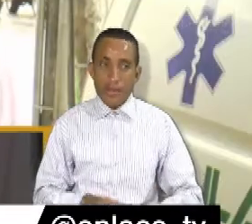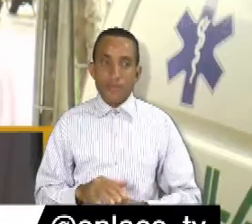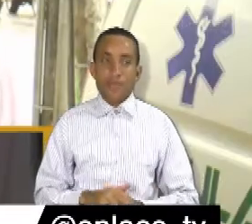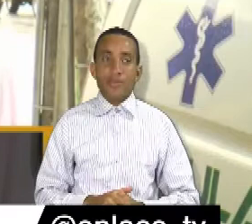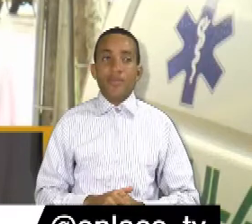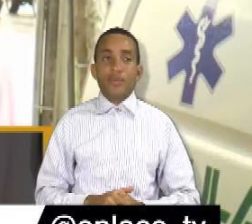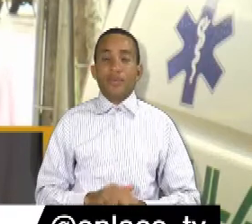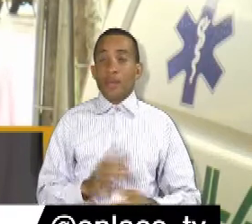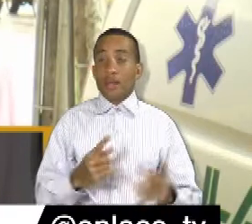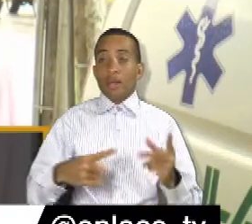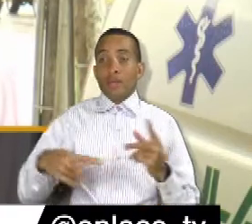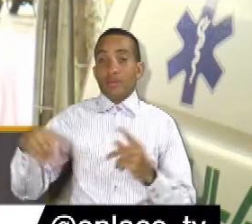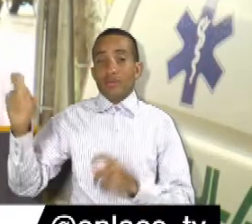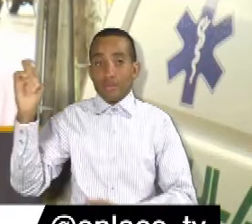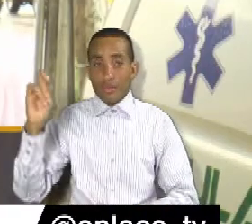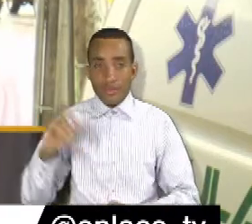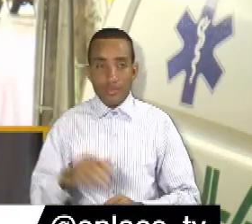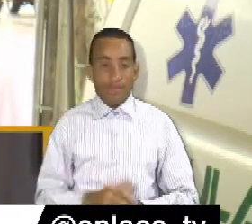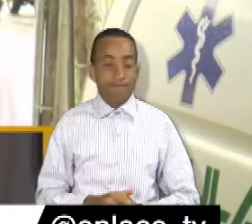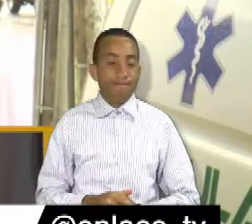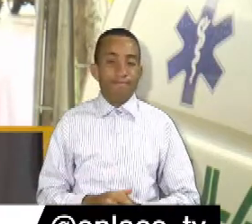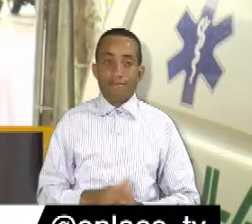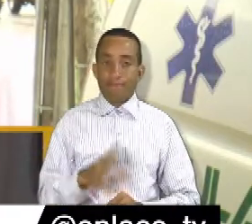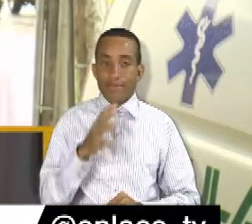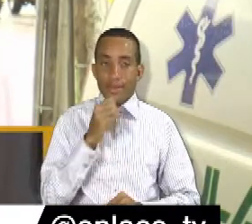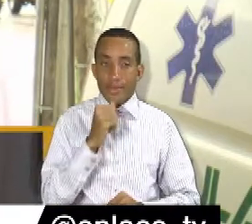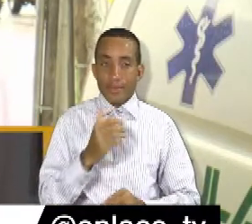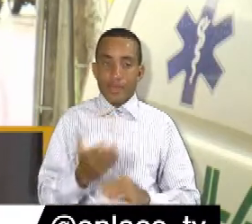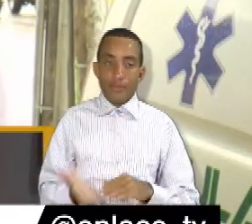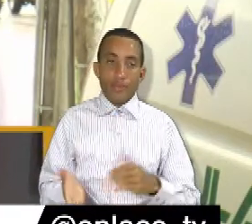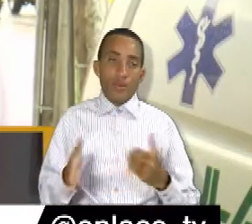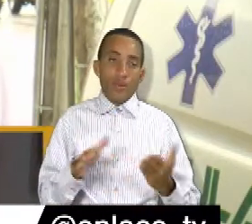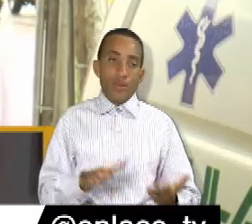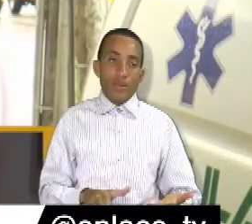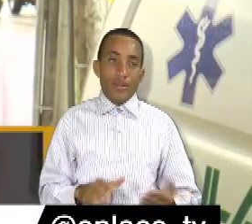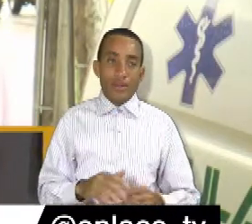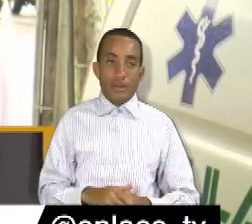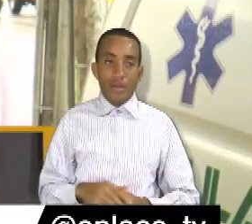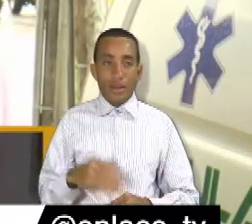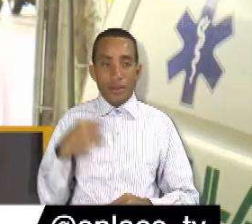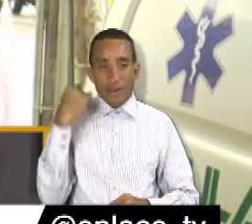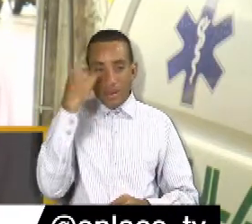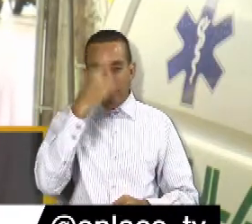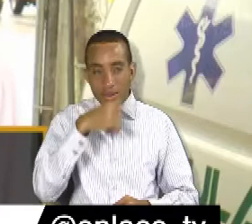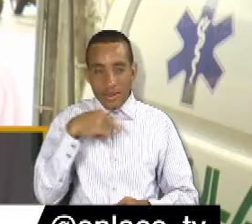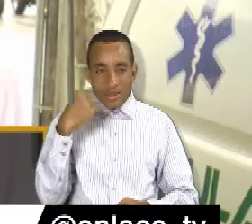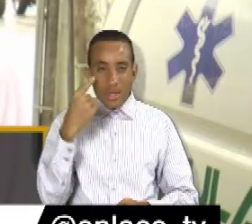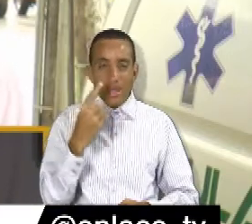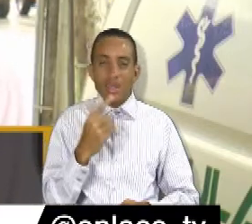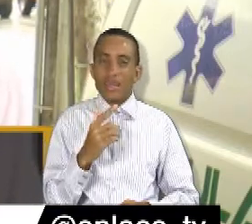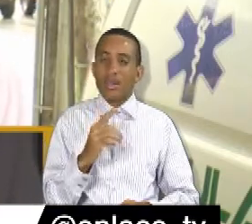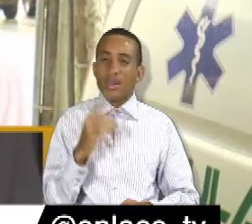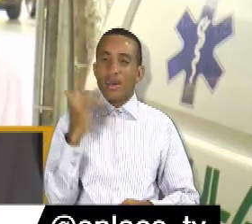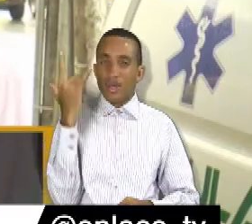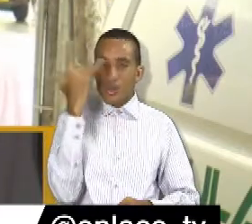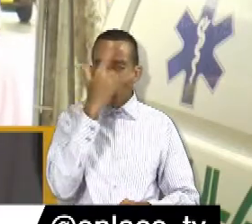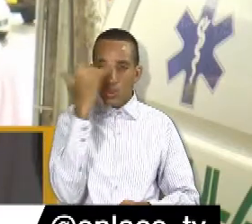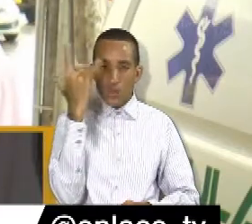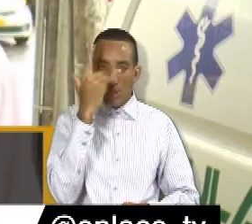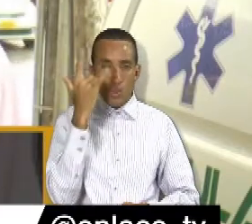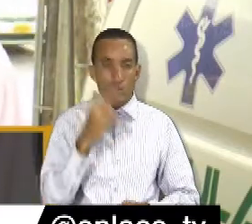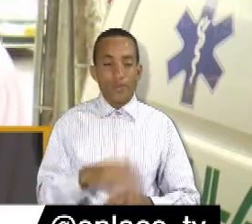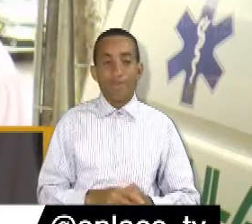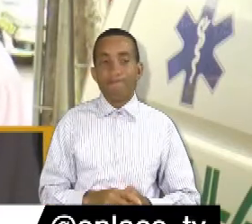realiza el traslado y pues no aguantó. Desafortunadamente, cuando yo lo encuentro, ya estaba muy cianótico, muy azul. Y pues